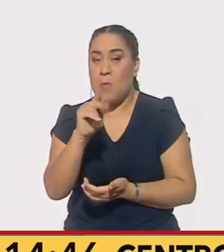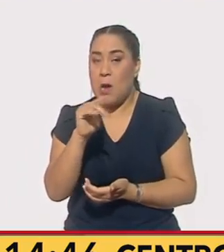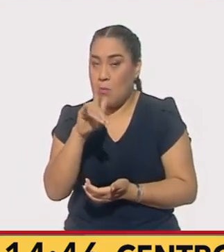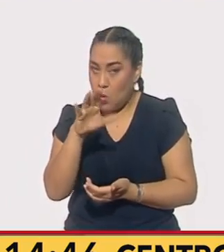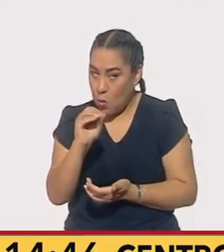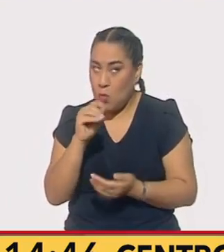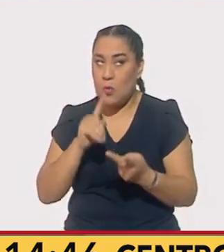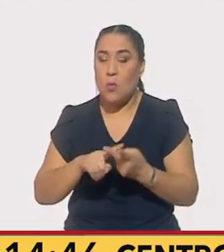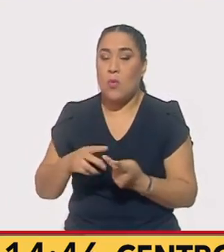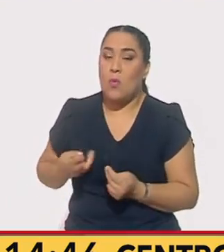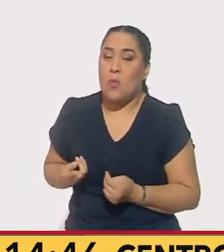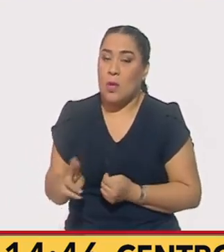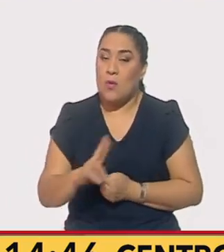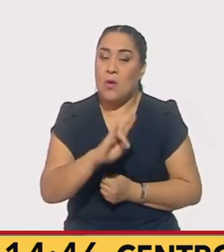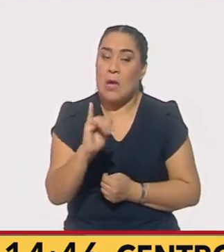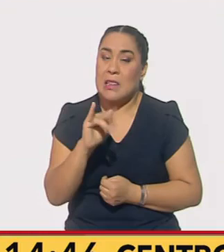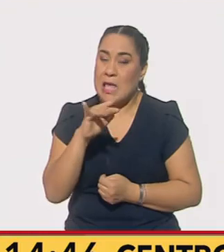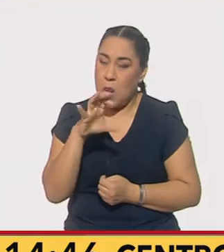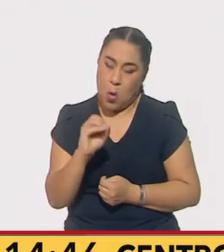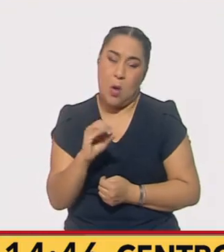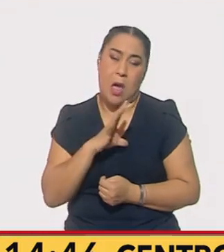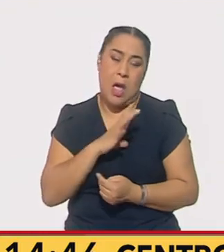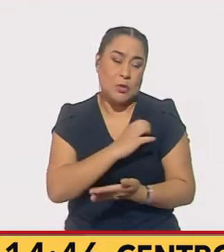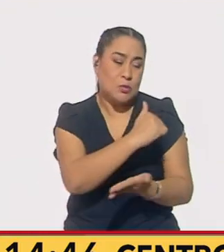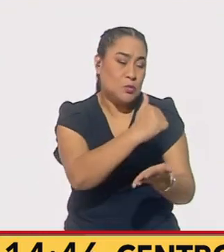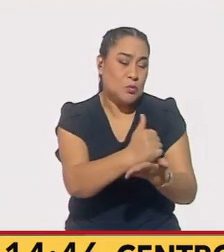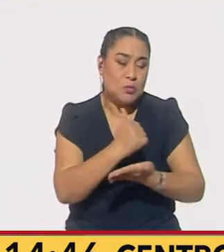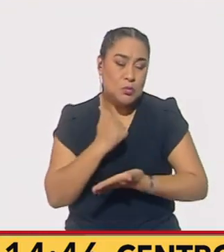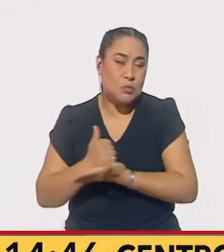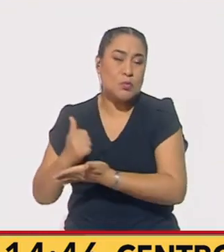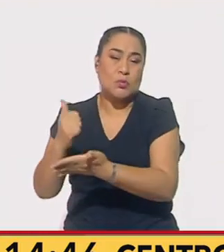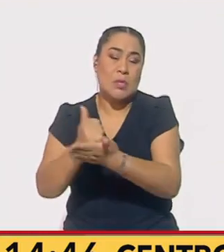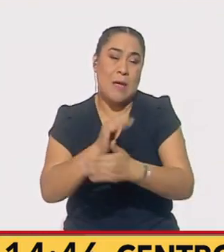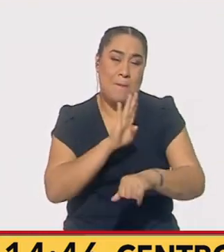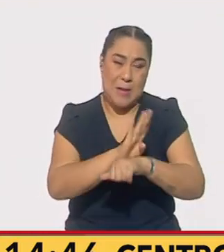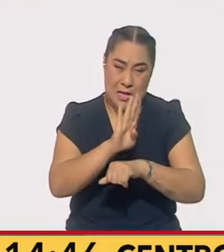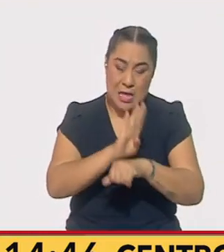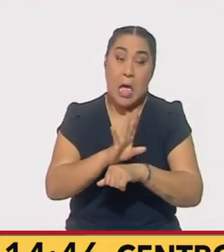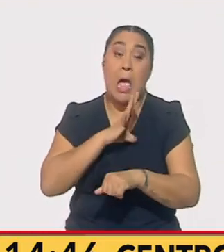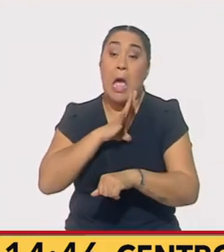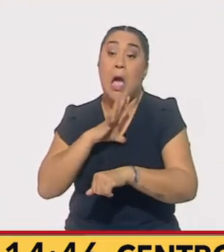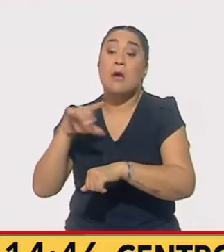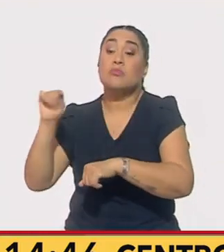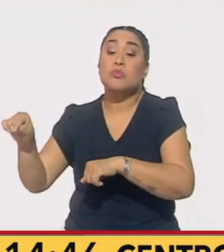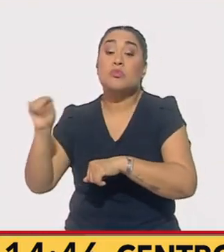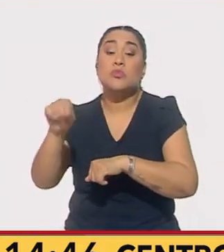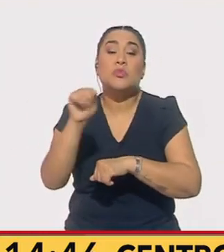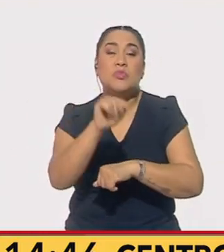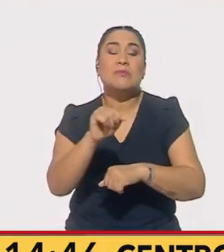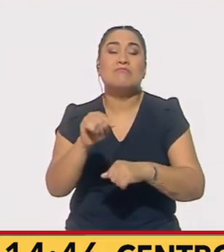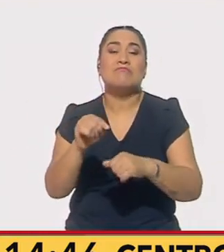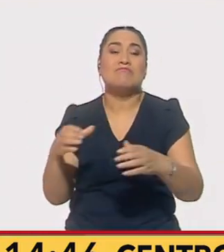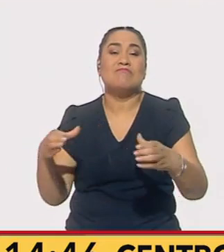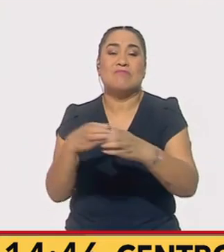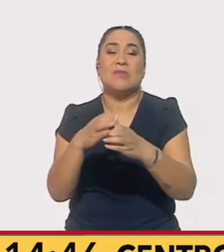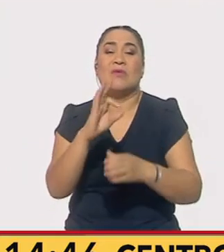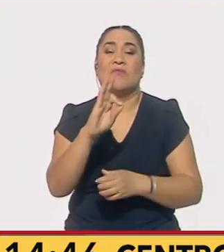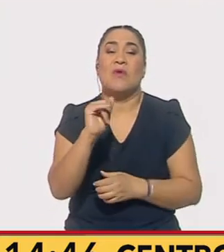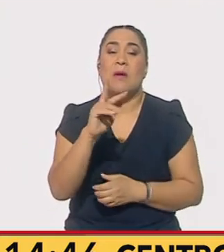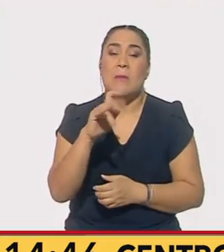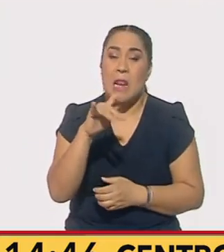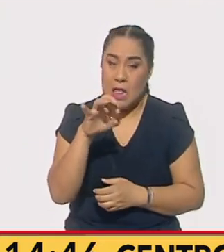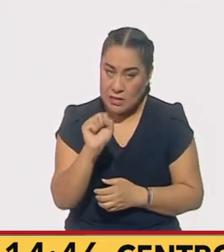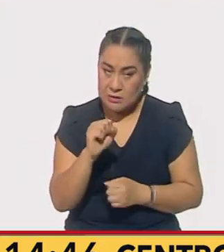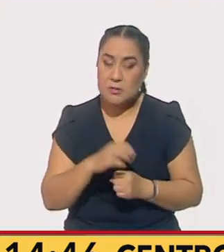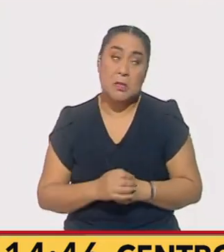Janeiro y otras grandes ciudades del Brasil, donde están asentadas las favelas. Y bueno, el Estado lo que ha hecho